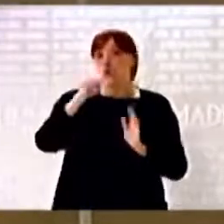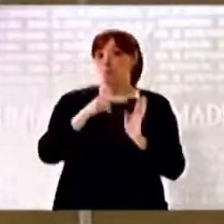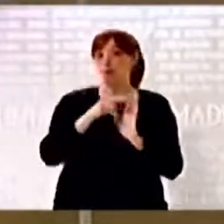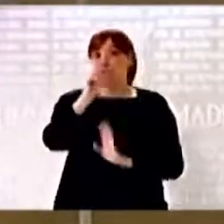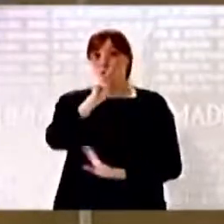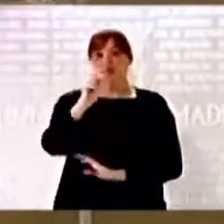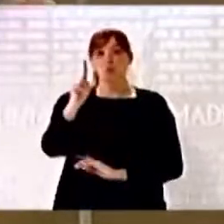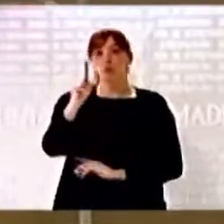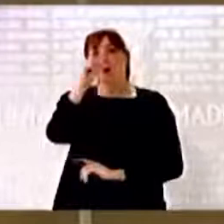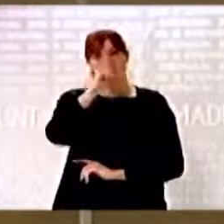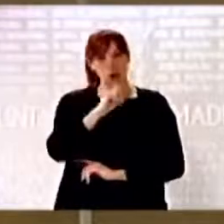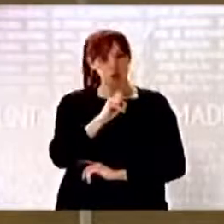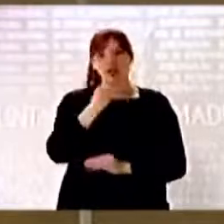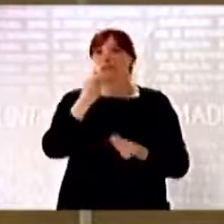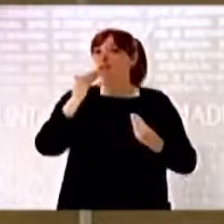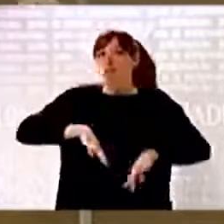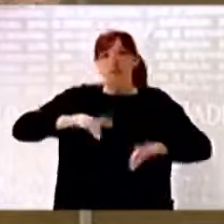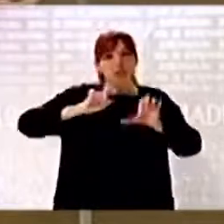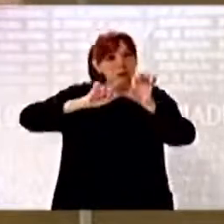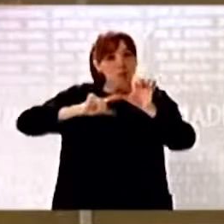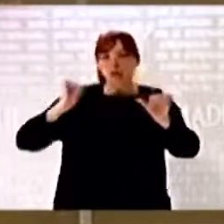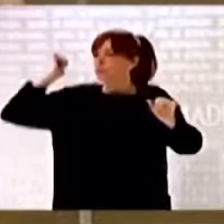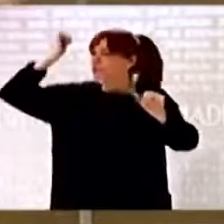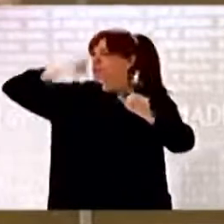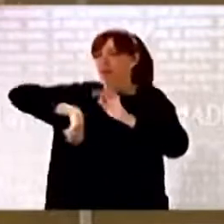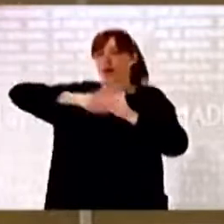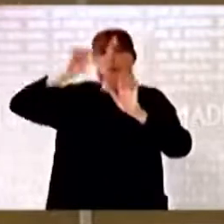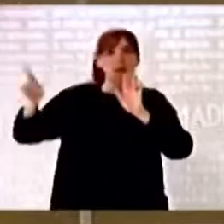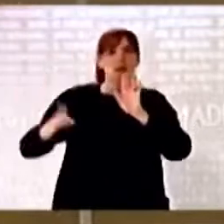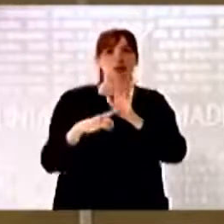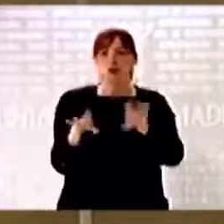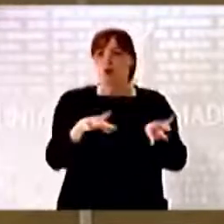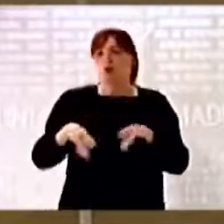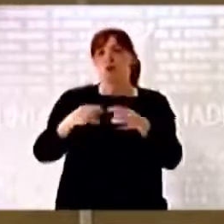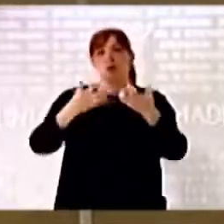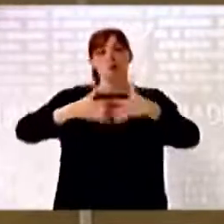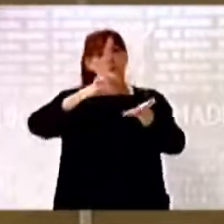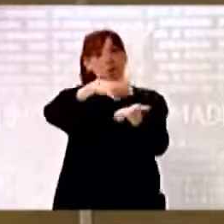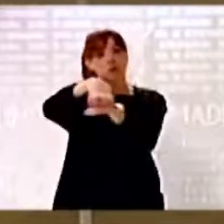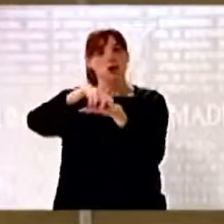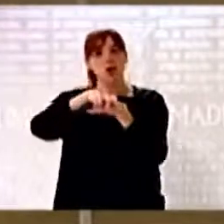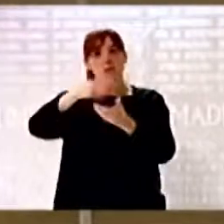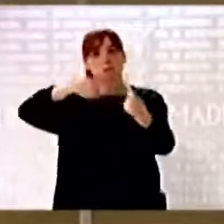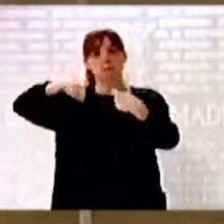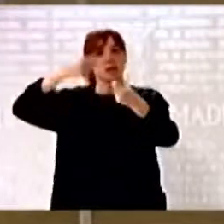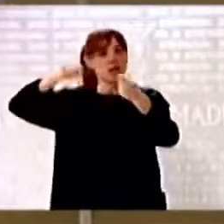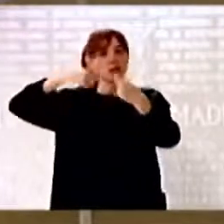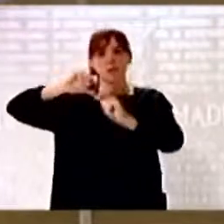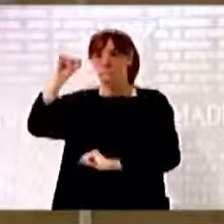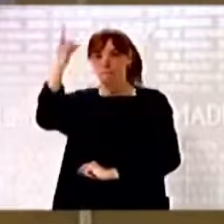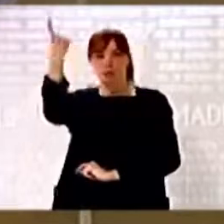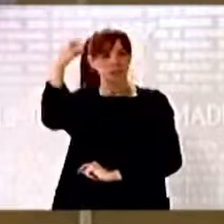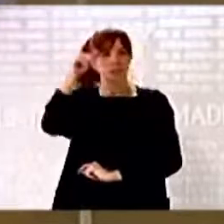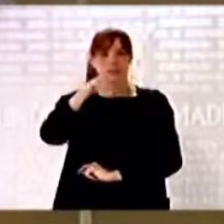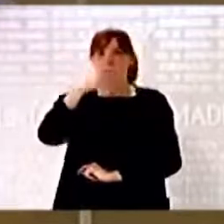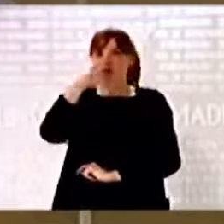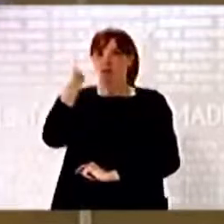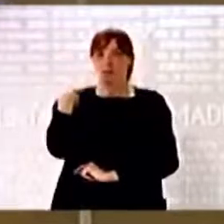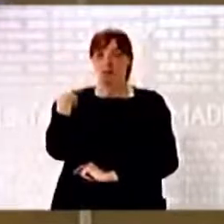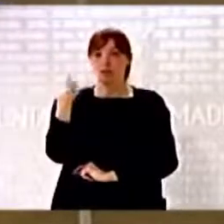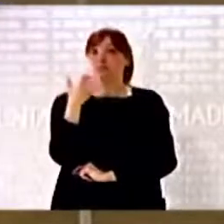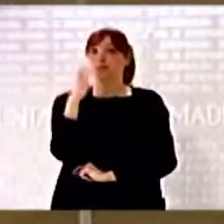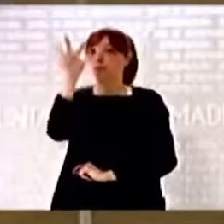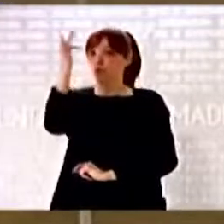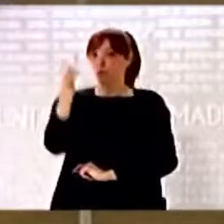la historia de Extremadura que más suelo industrial se vendió. Es más, si